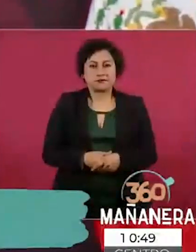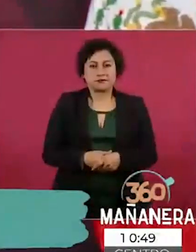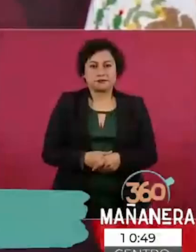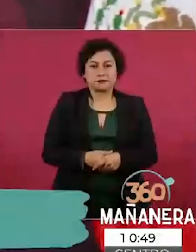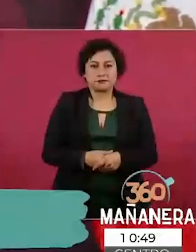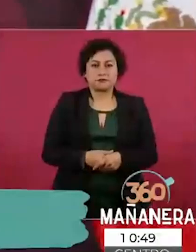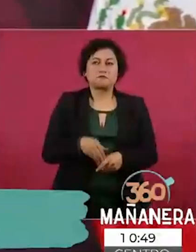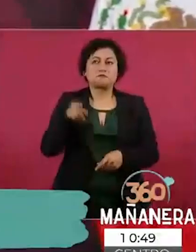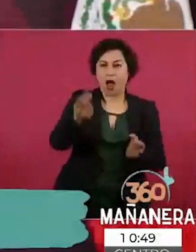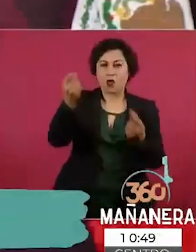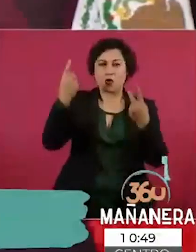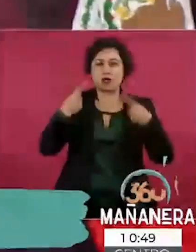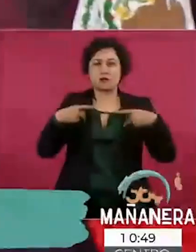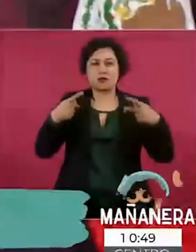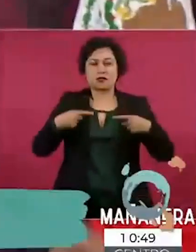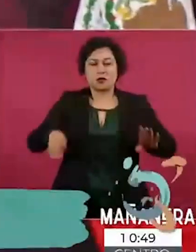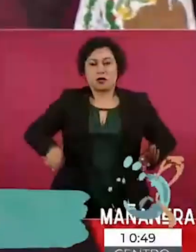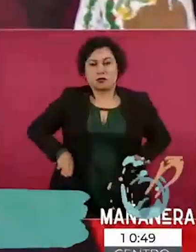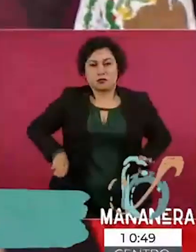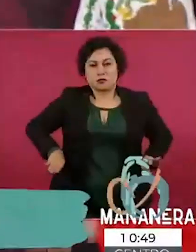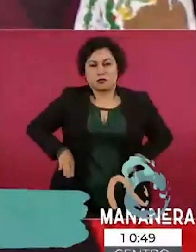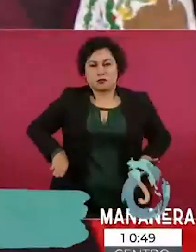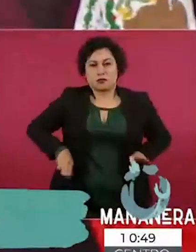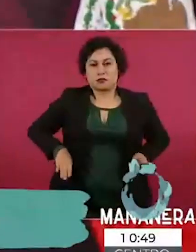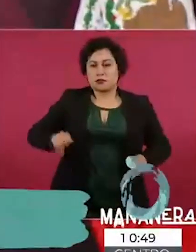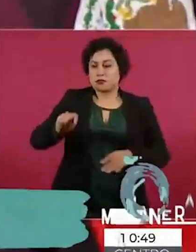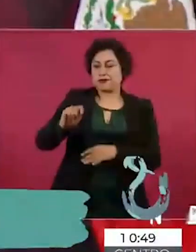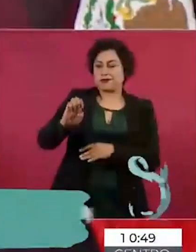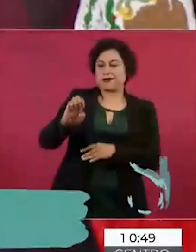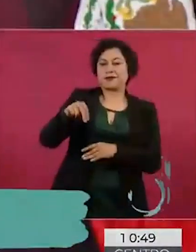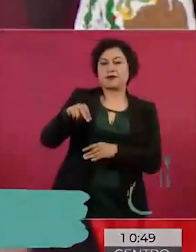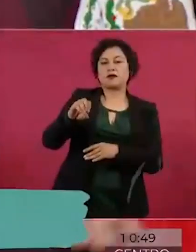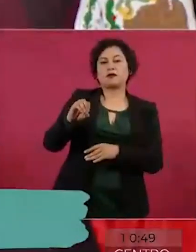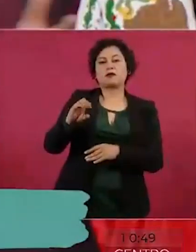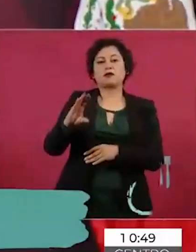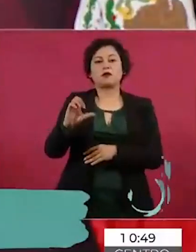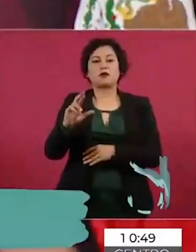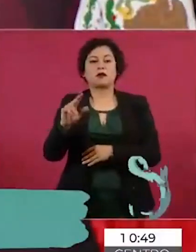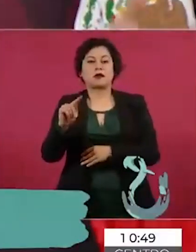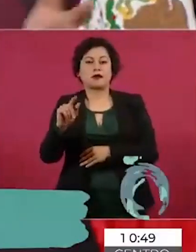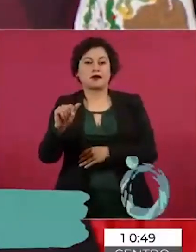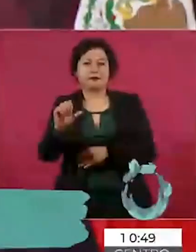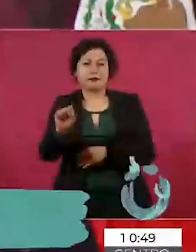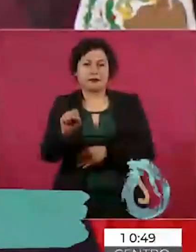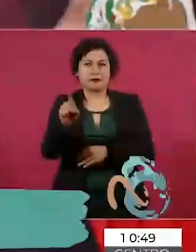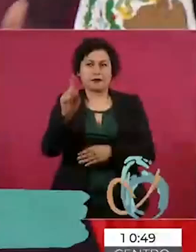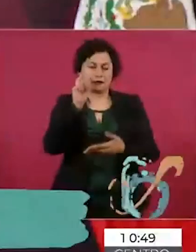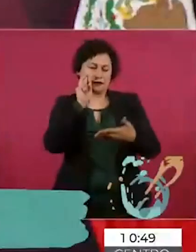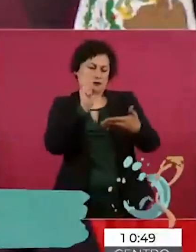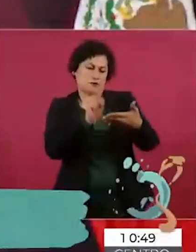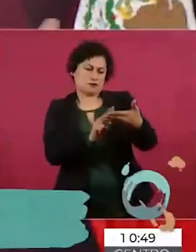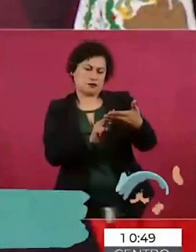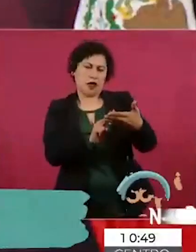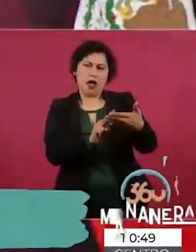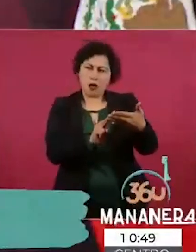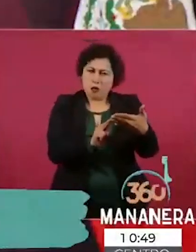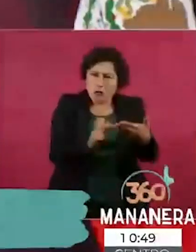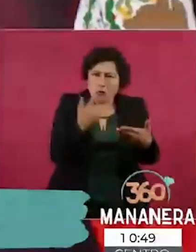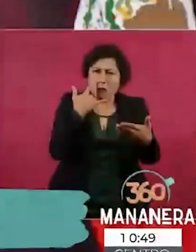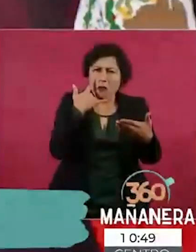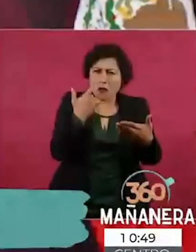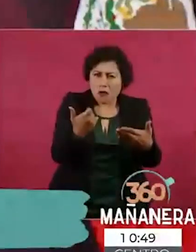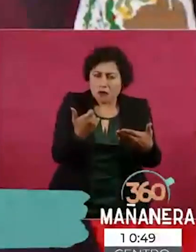combatir la pobreza porque querían los que habían quedado en Hacienda que